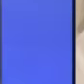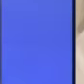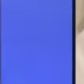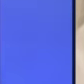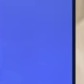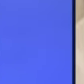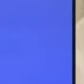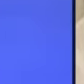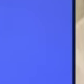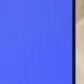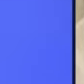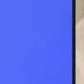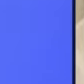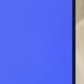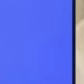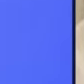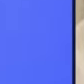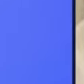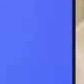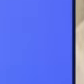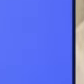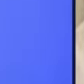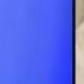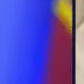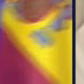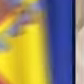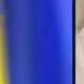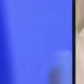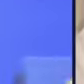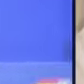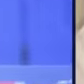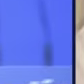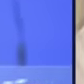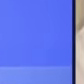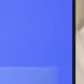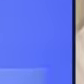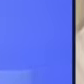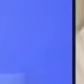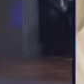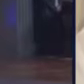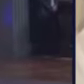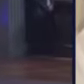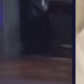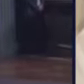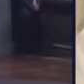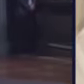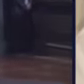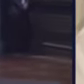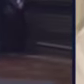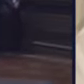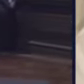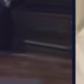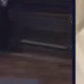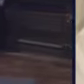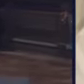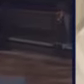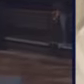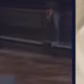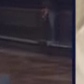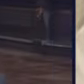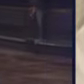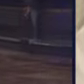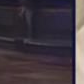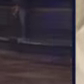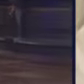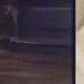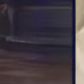país, que, tristemente, desde la llegada al gobierno de José Rodríguez Zapatero en el año 2004, se ha convertido en un